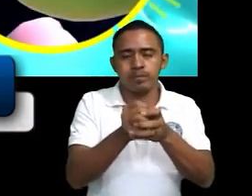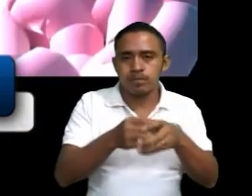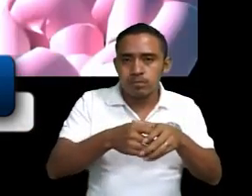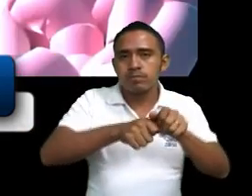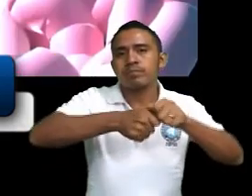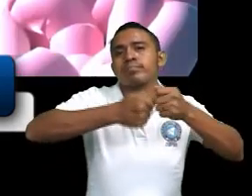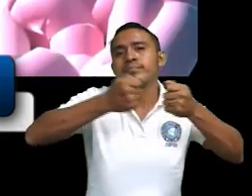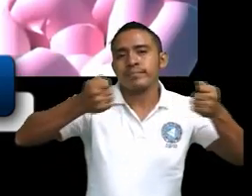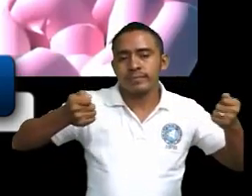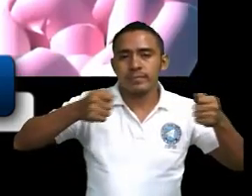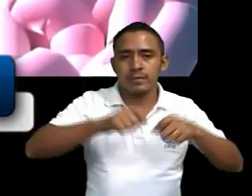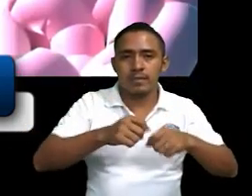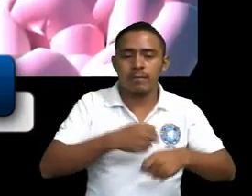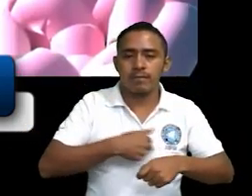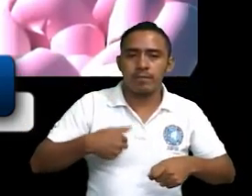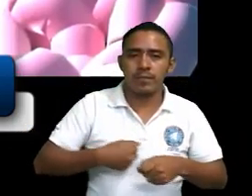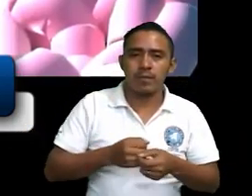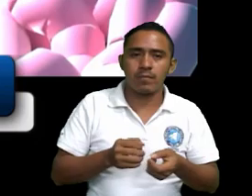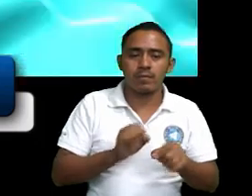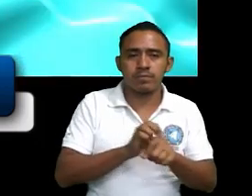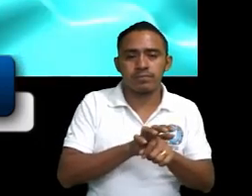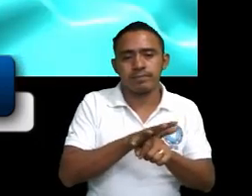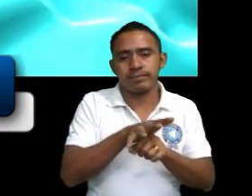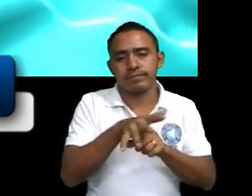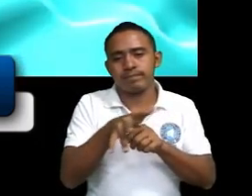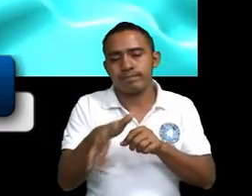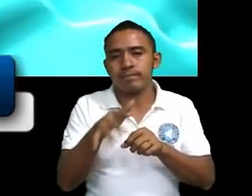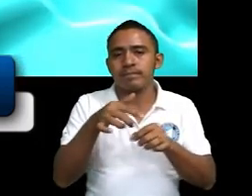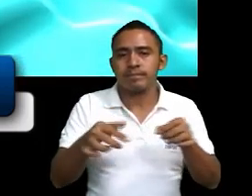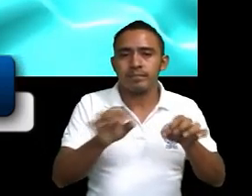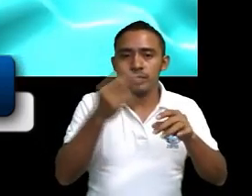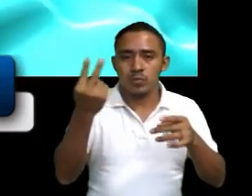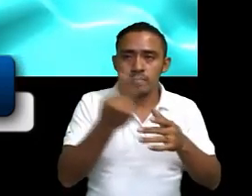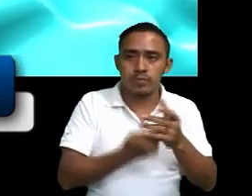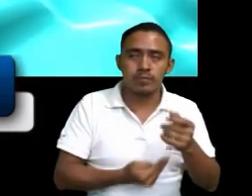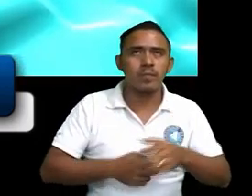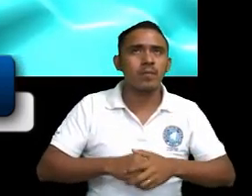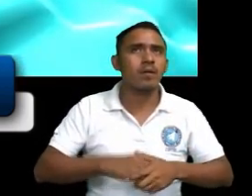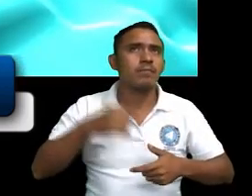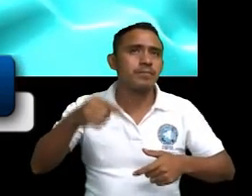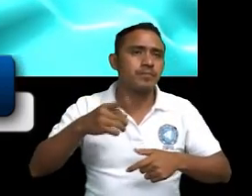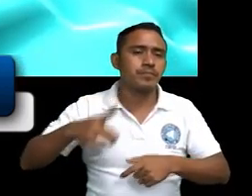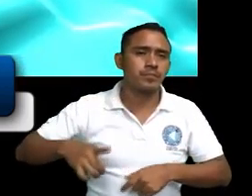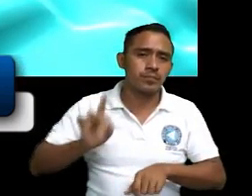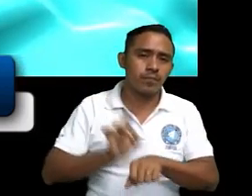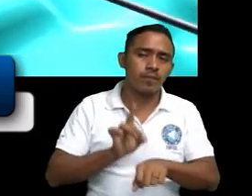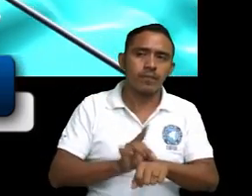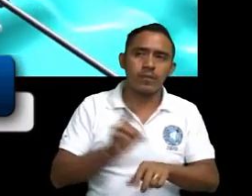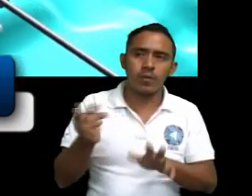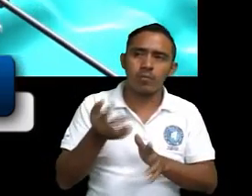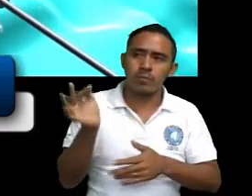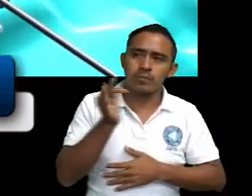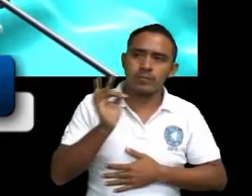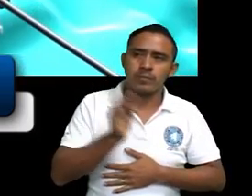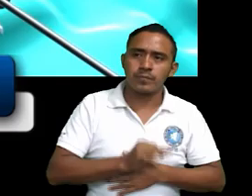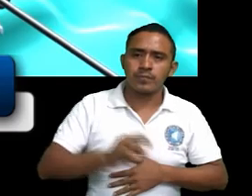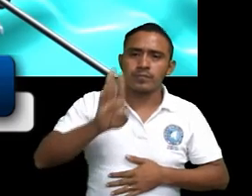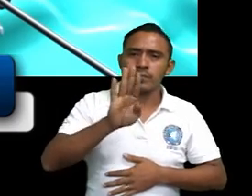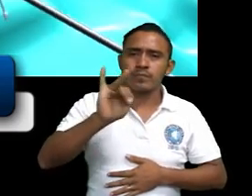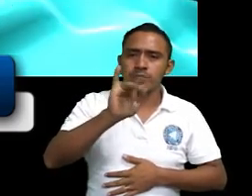vía biliar y genera una comunicación anormal entre dos estructuras. Precisamente, doctor, explíqueme eso del funcionamiento de la